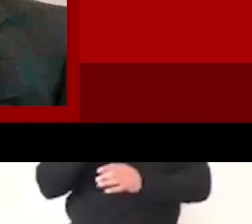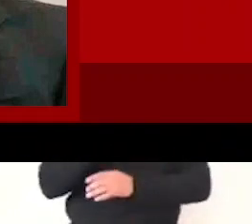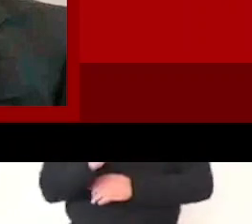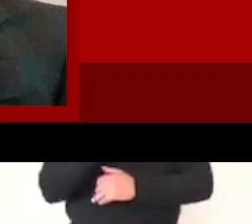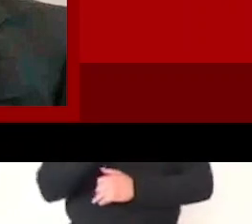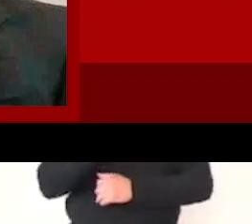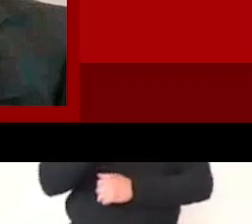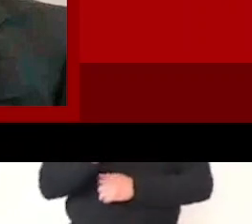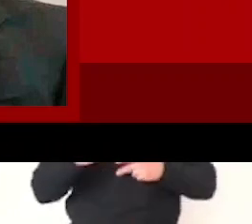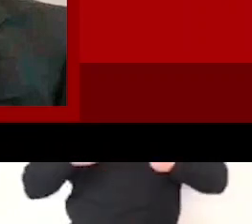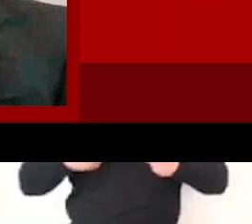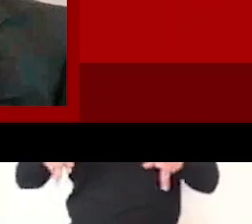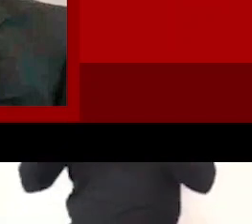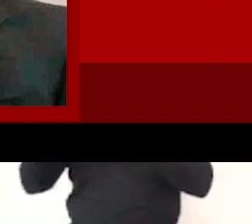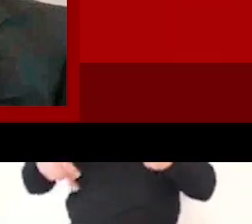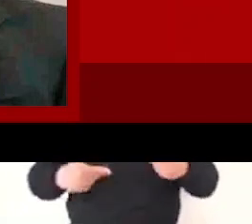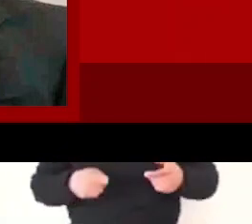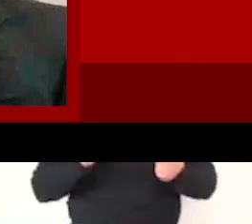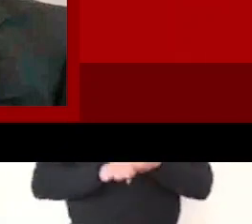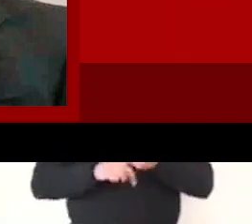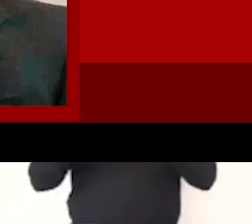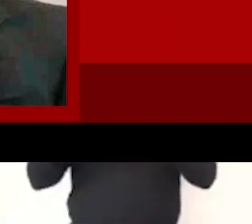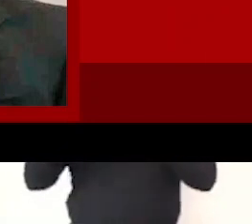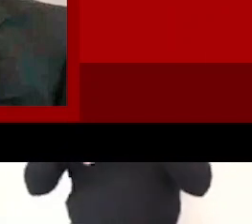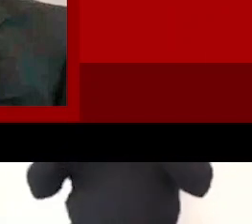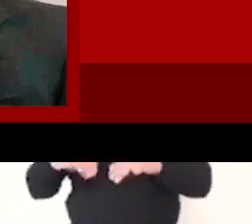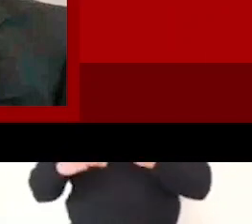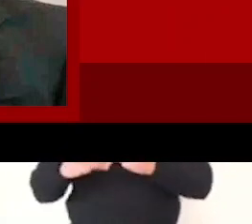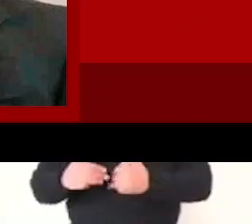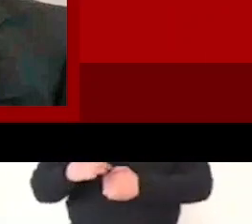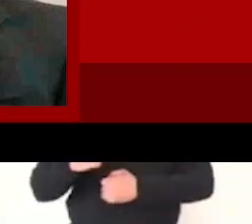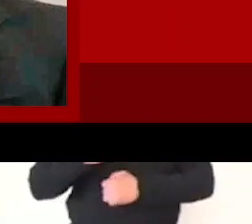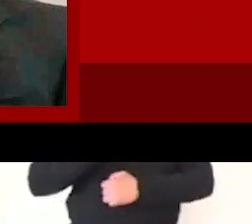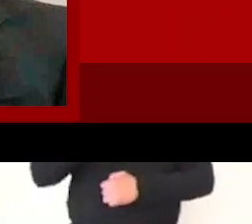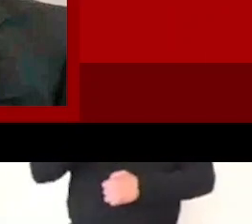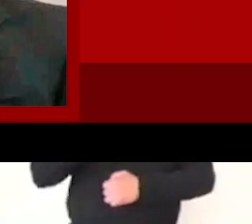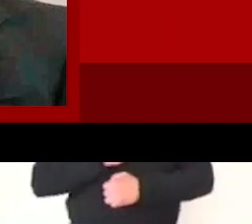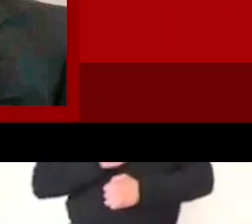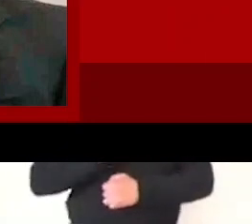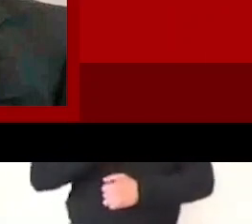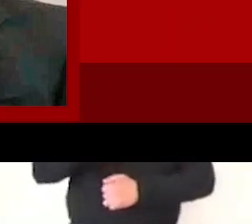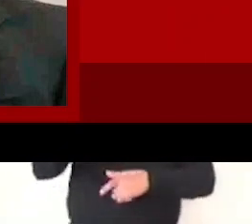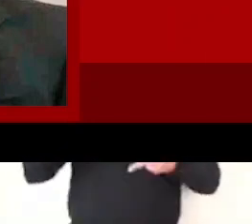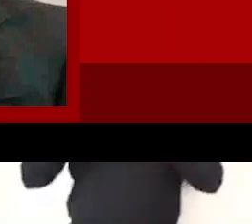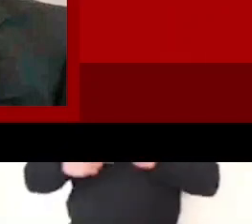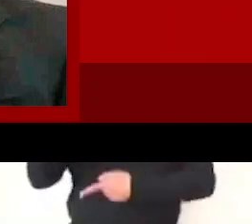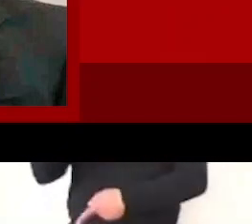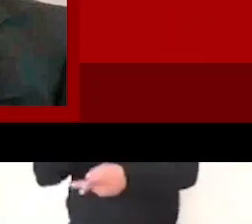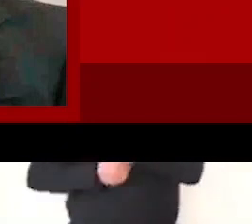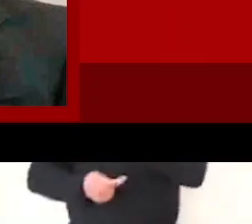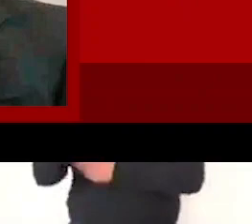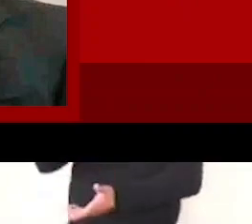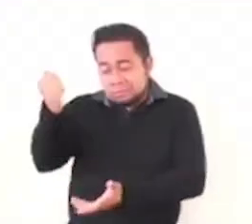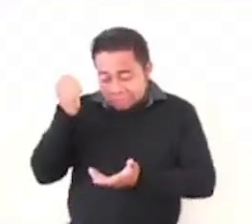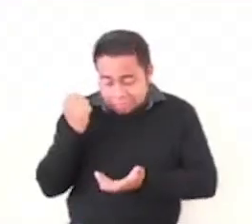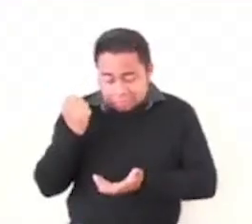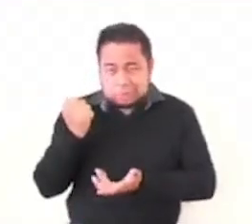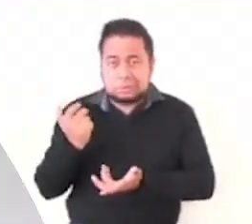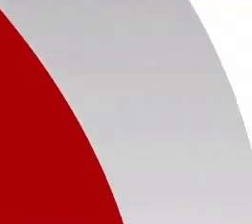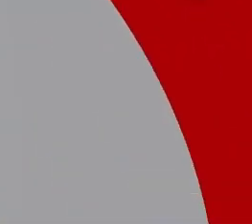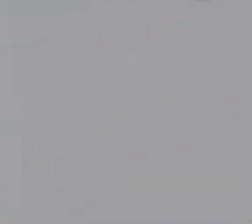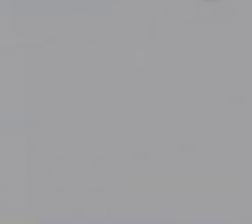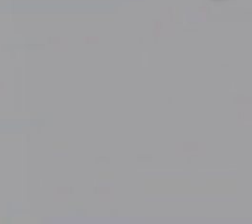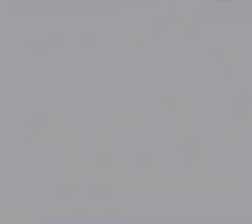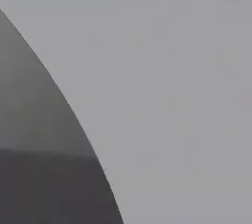la denominación de origen del mezcal y hoy entidades como sinaloa que jamás han producido esta bebida cuenten con esta denominación